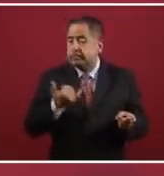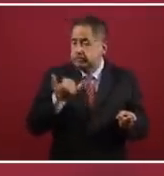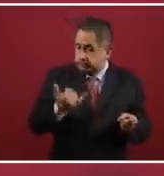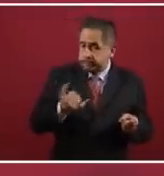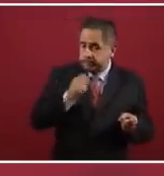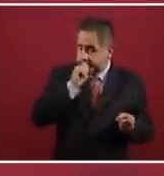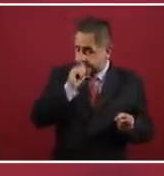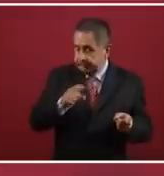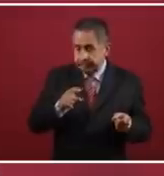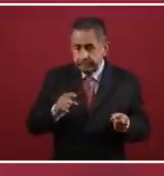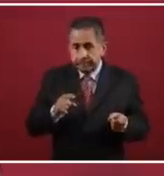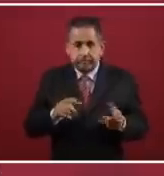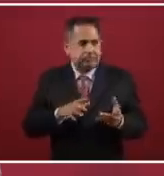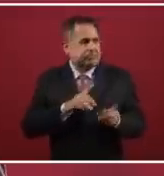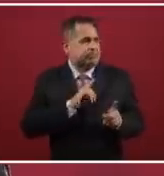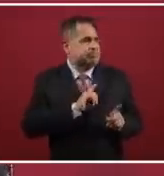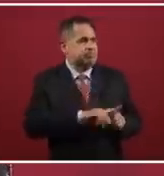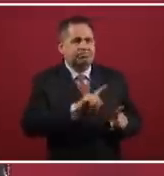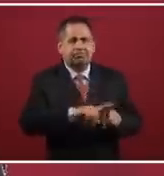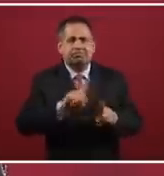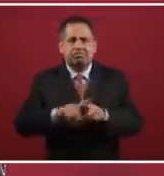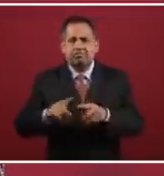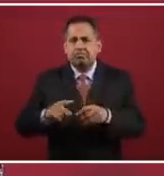con la mayor variedad de frutas,